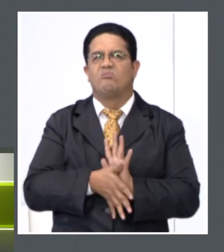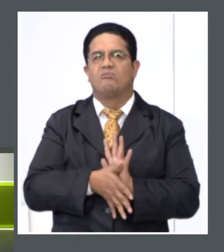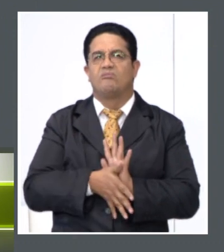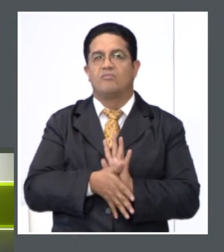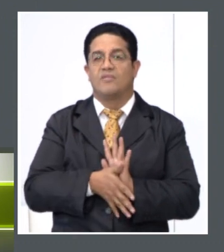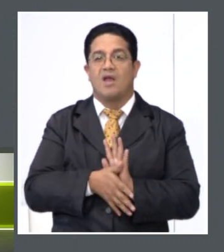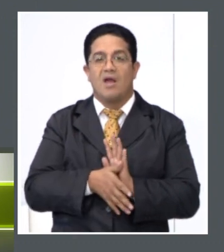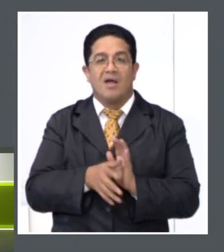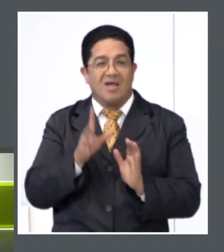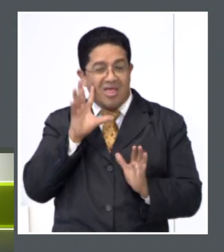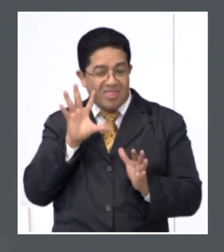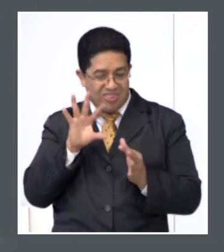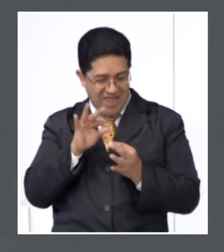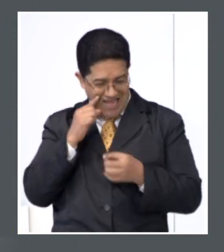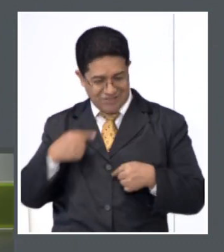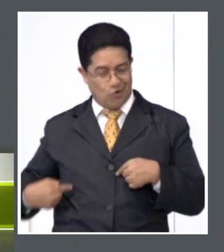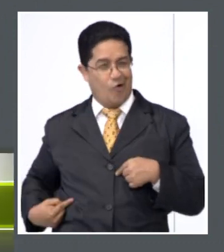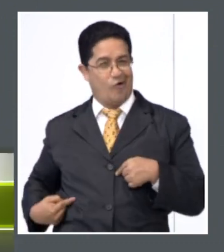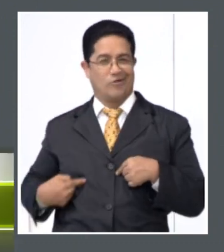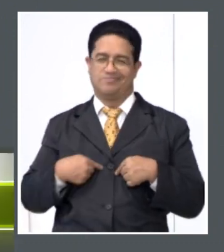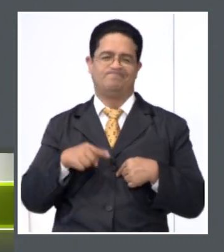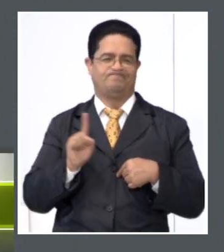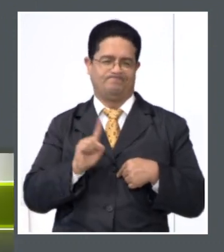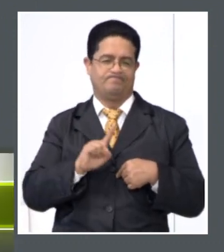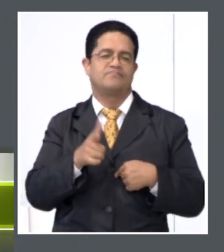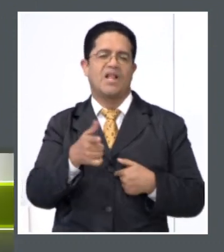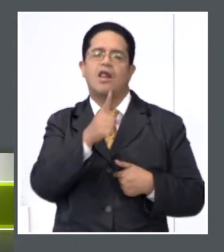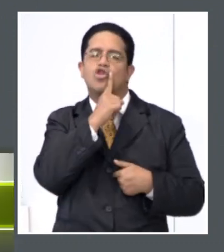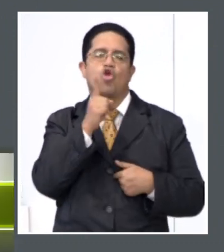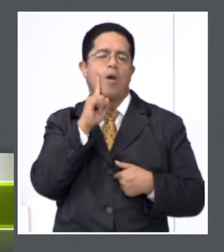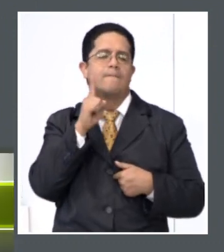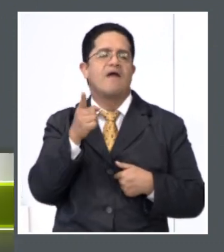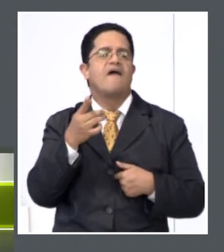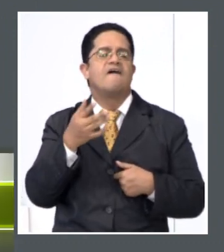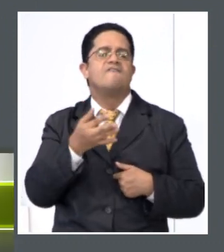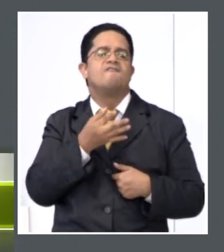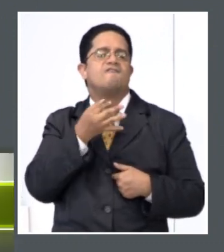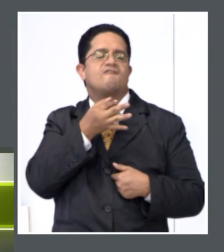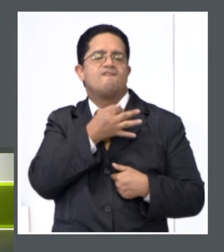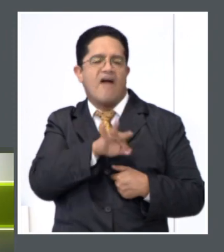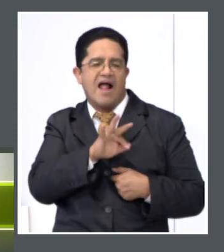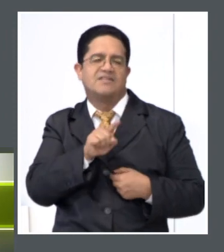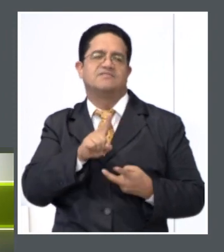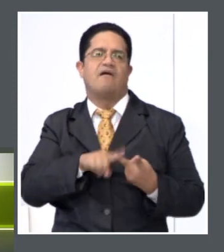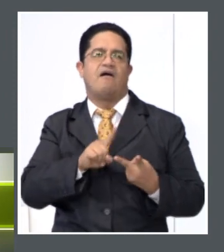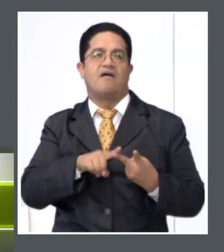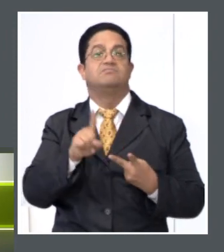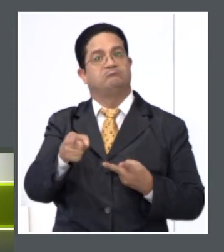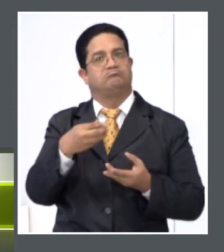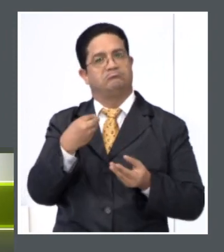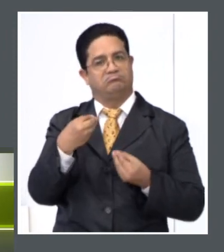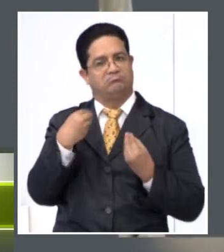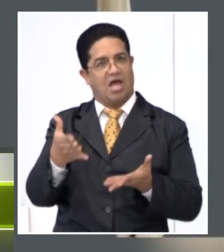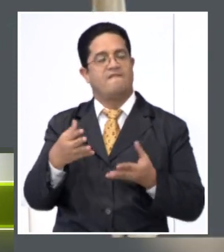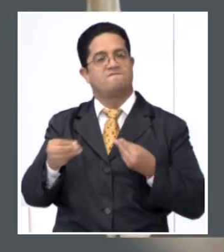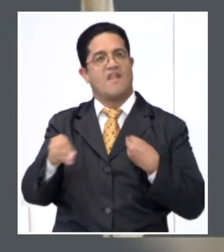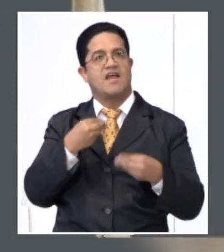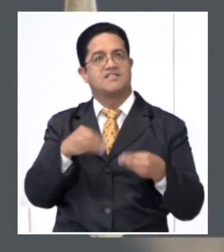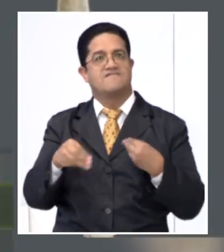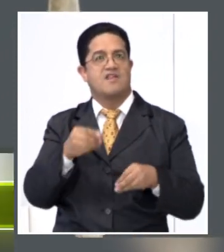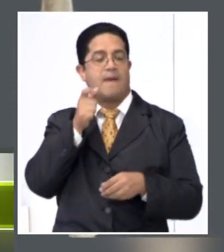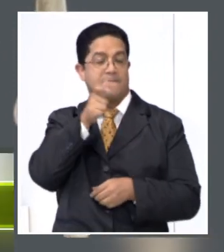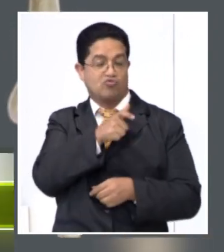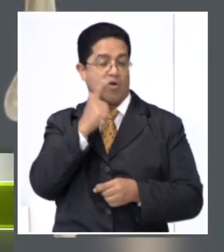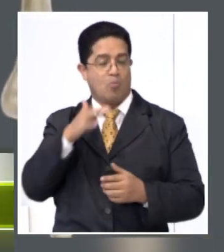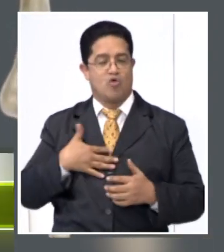unidas directamente al esternón. Se conocen como costillas flotantes y son las que brindan flexibilidad, haciendo posible